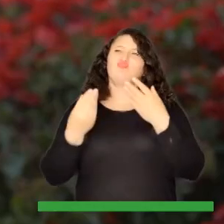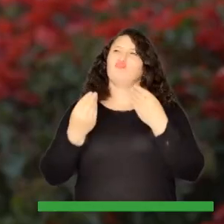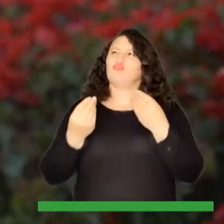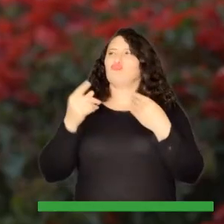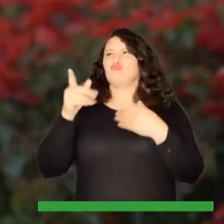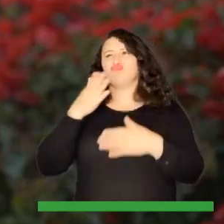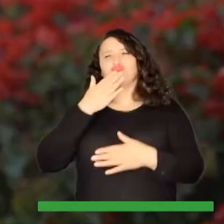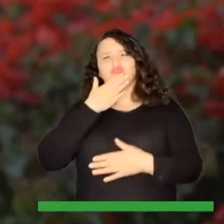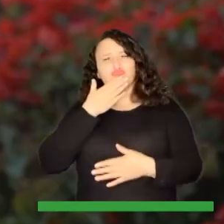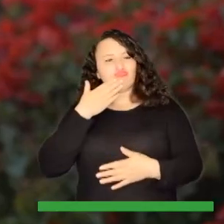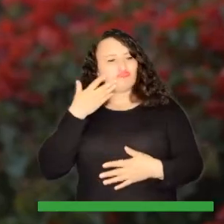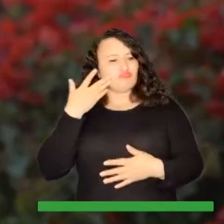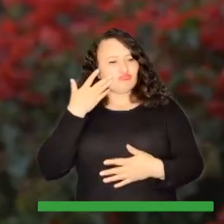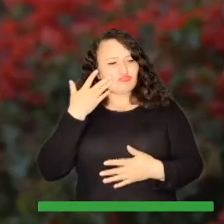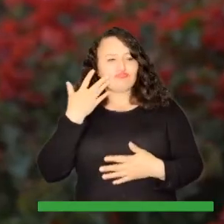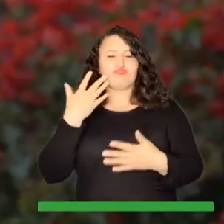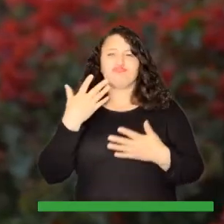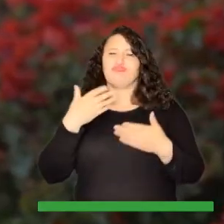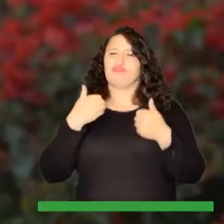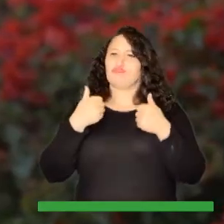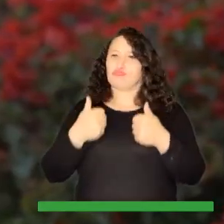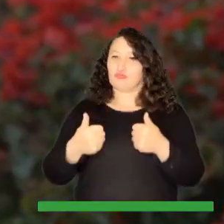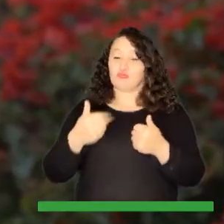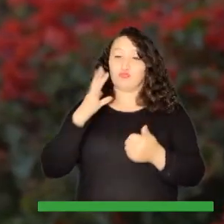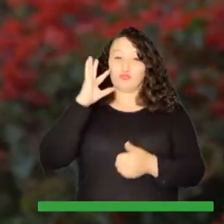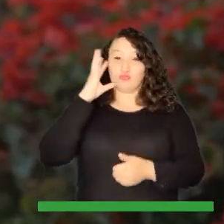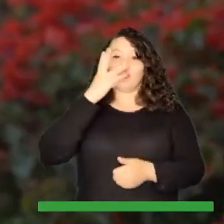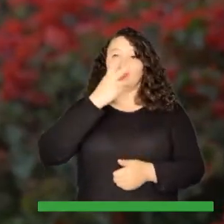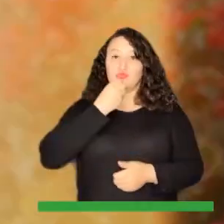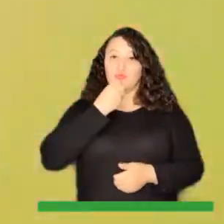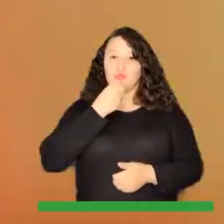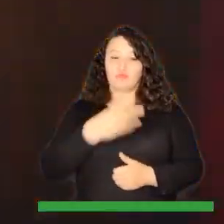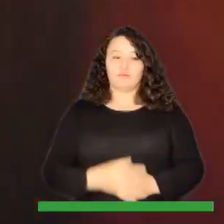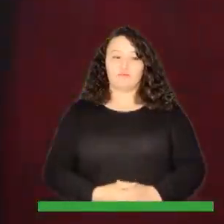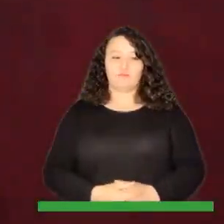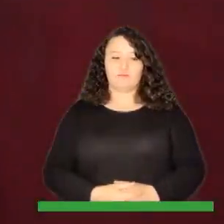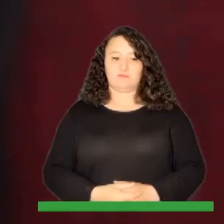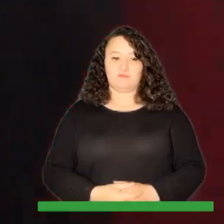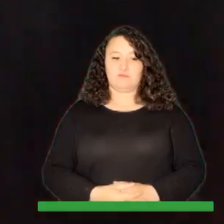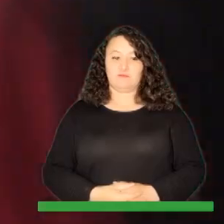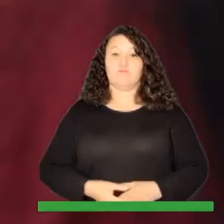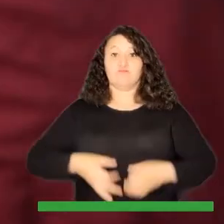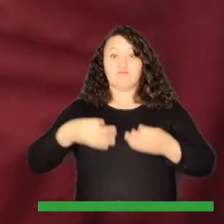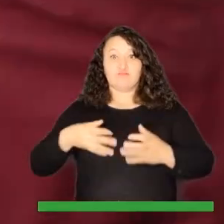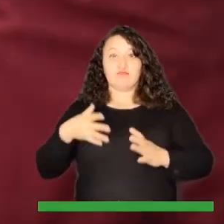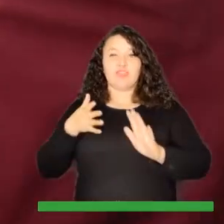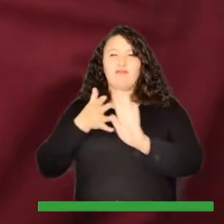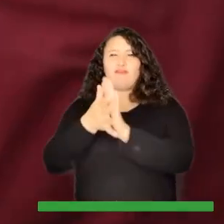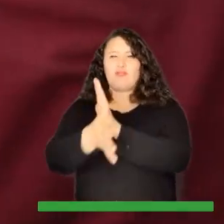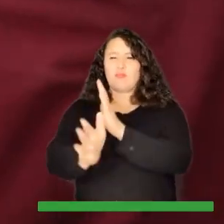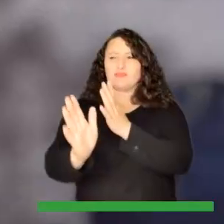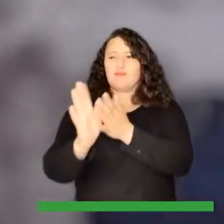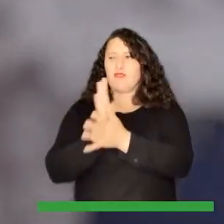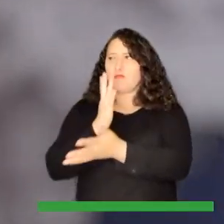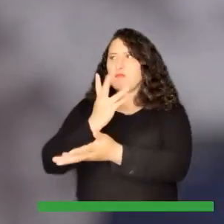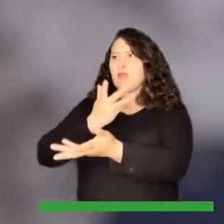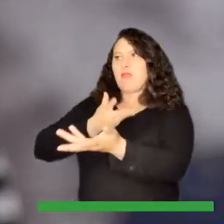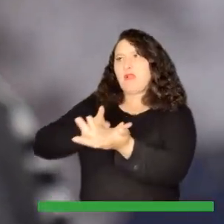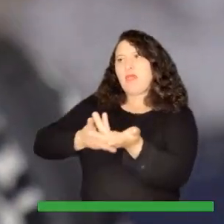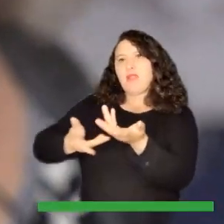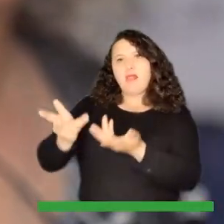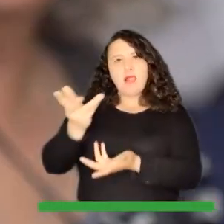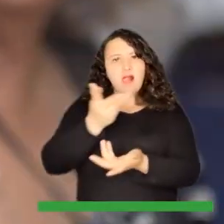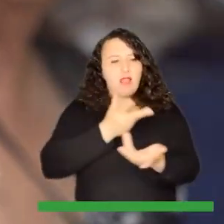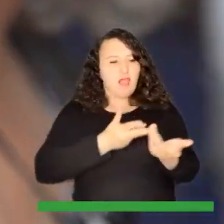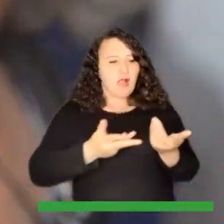por toda la bondad que nos ha mostrado, ha sido muy bonito. Es un intercambio de información porque hay